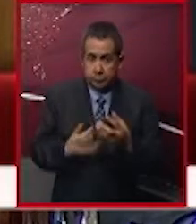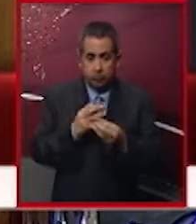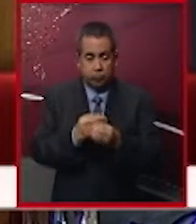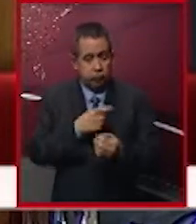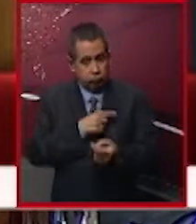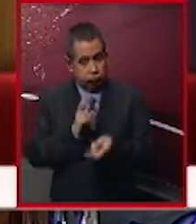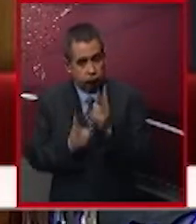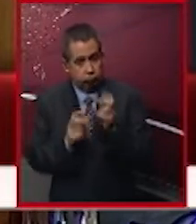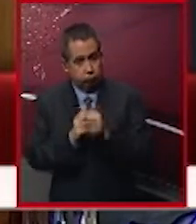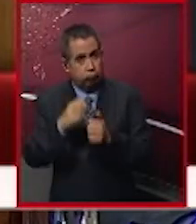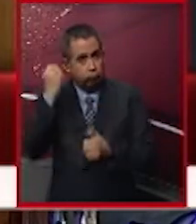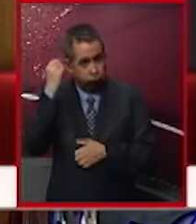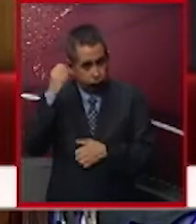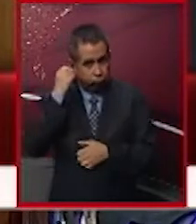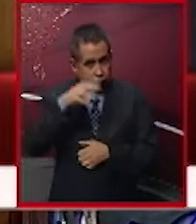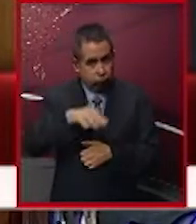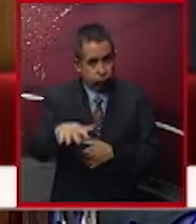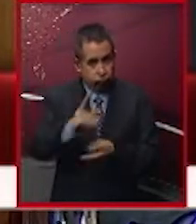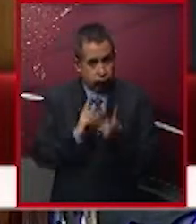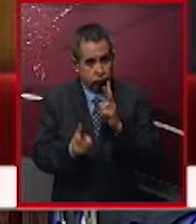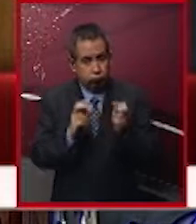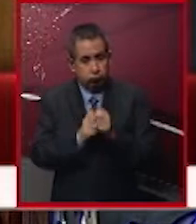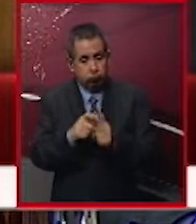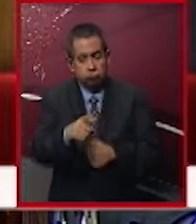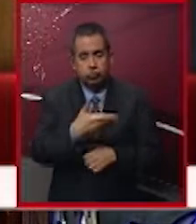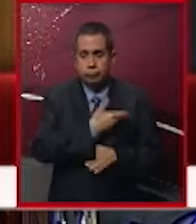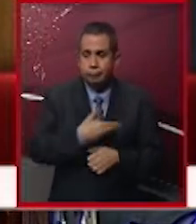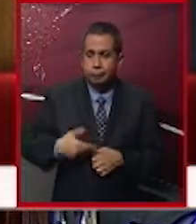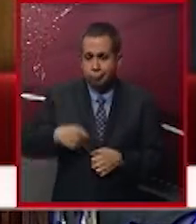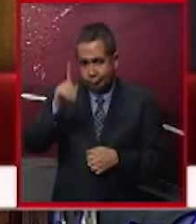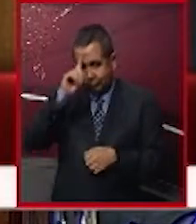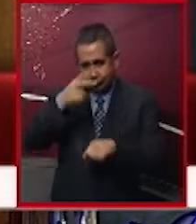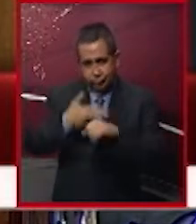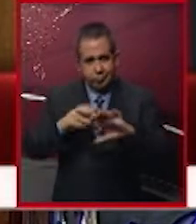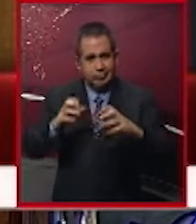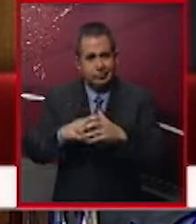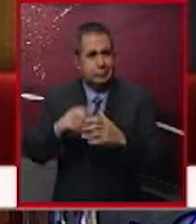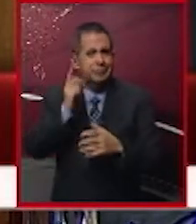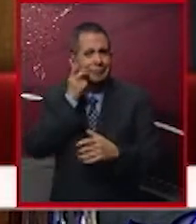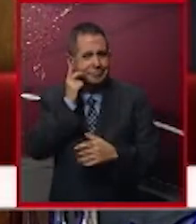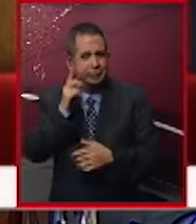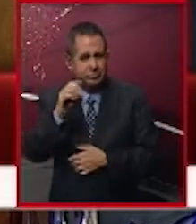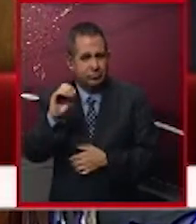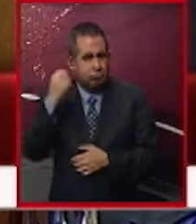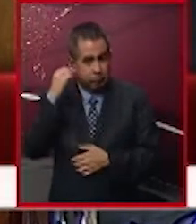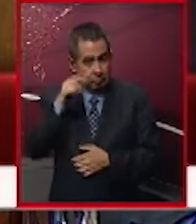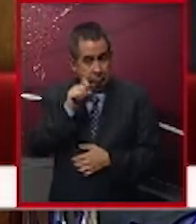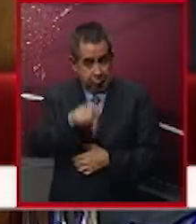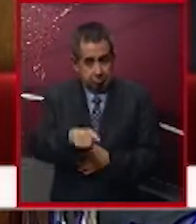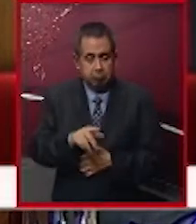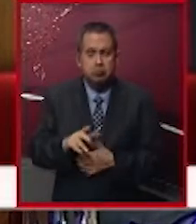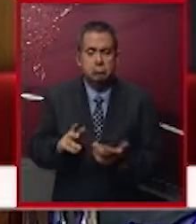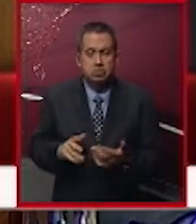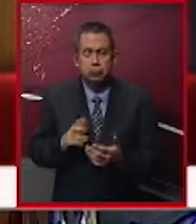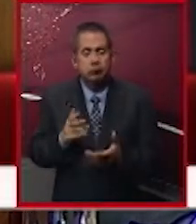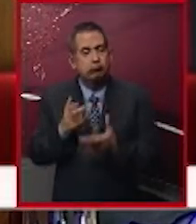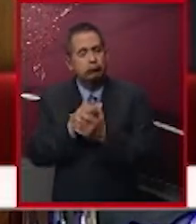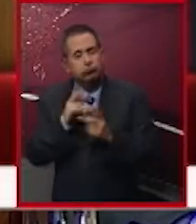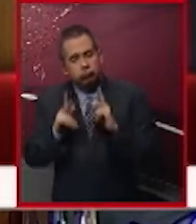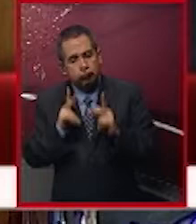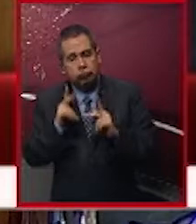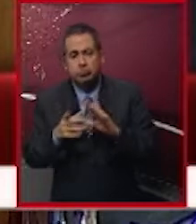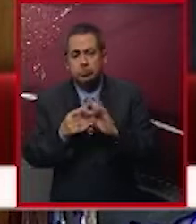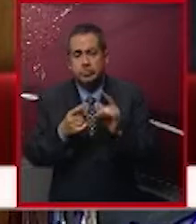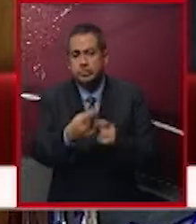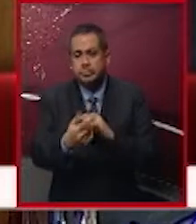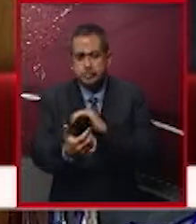mezcaleros de Oaxaca encabezados por el presidente del Consejo Regulador de Oaxaca, quien en esta visita no